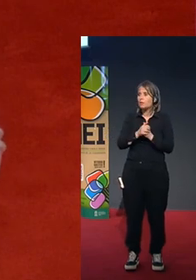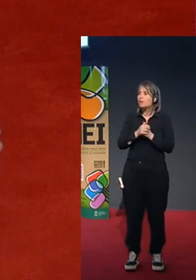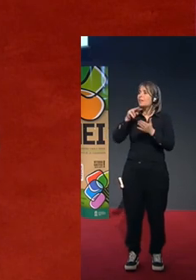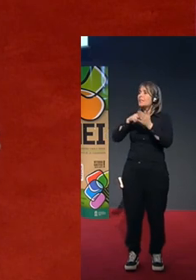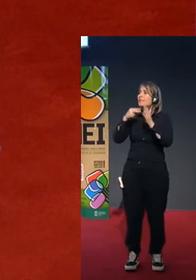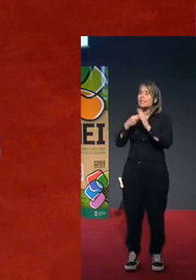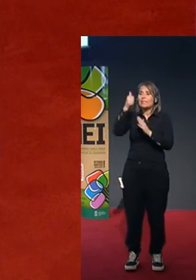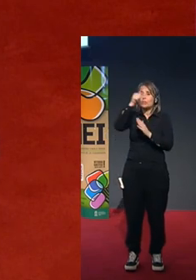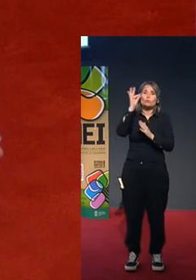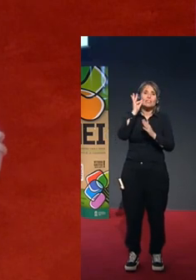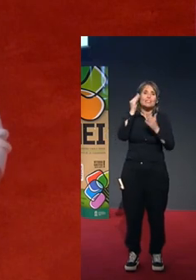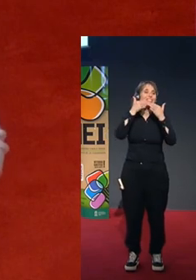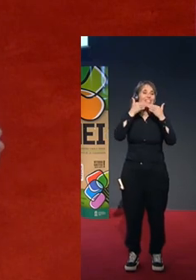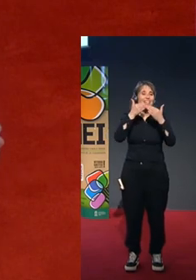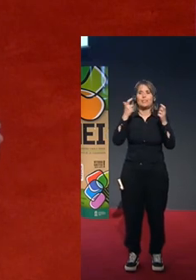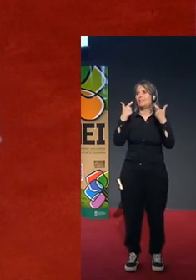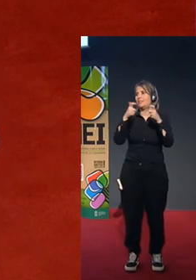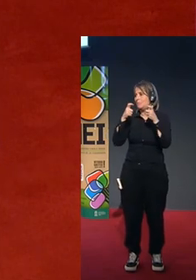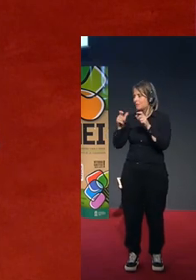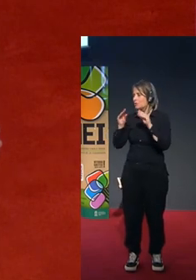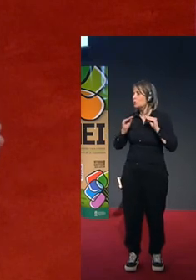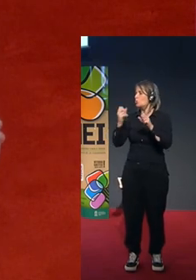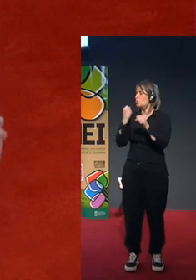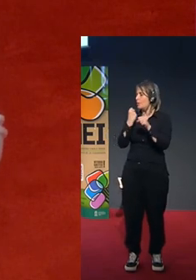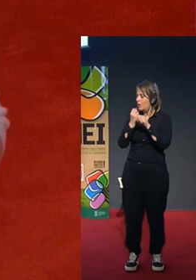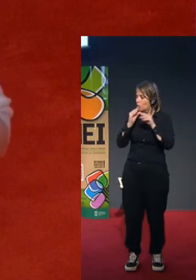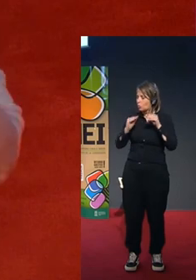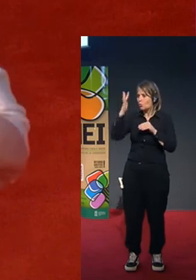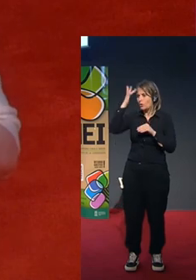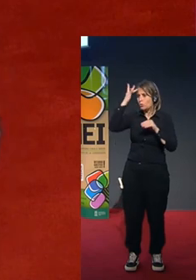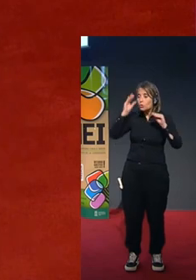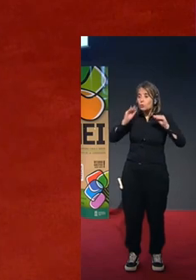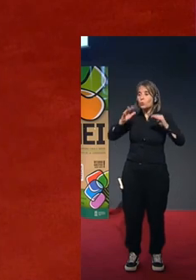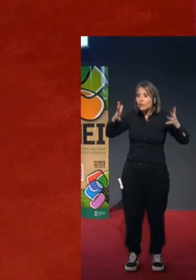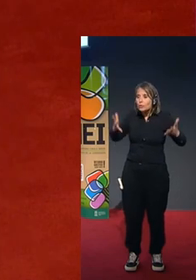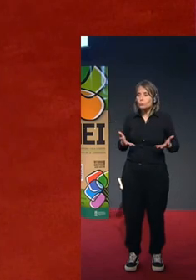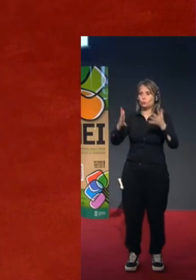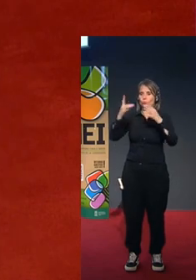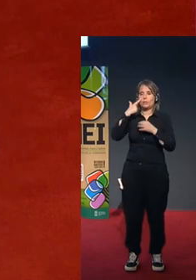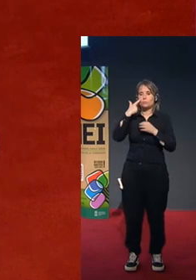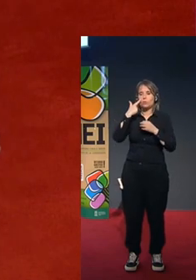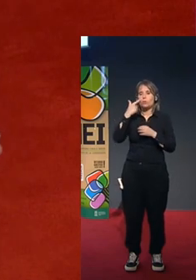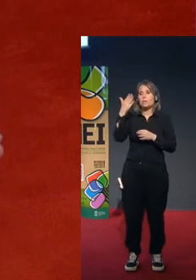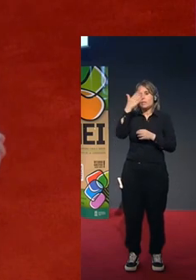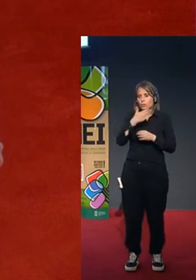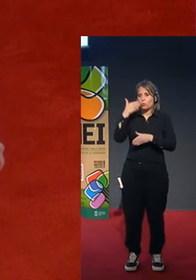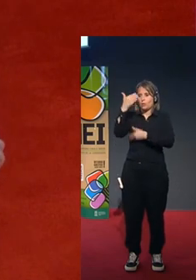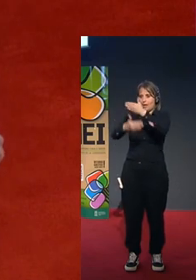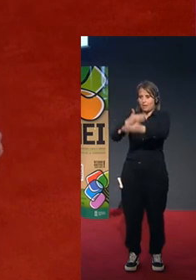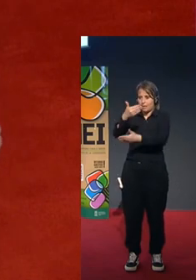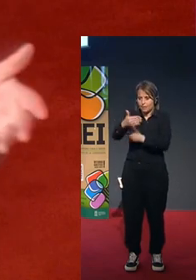técnicos y técnicas municipales del departamento por su ilusión por el entusiasmo y por todo lo que hacen para que esta escuela siga